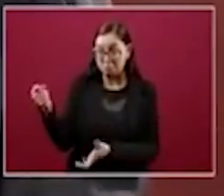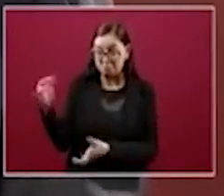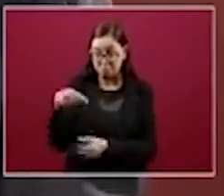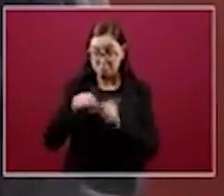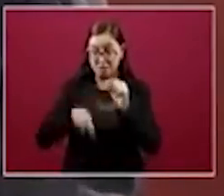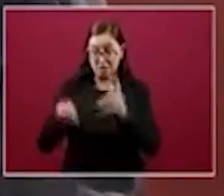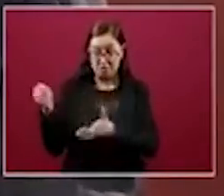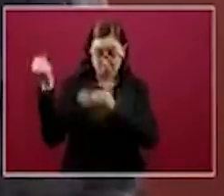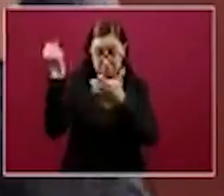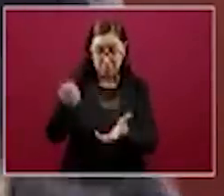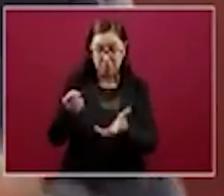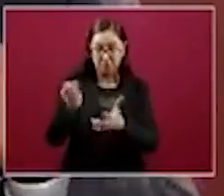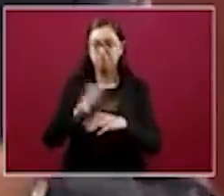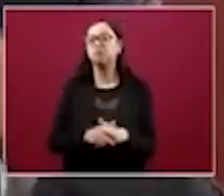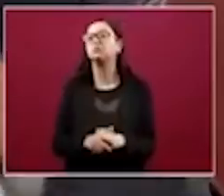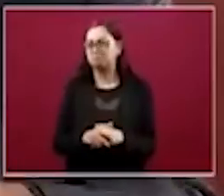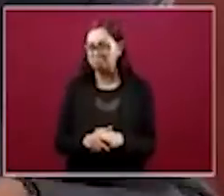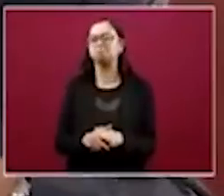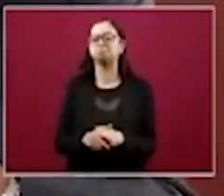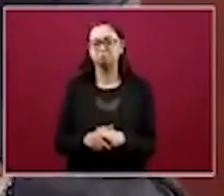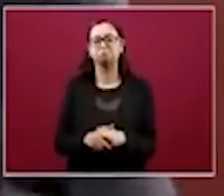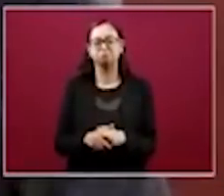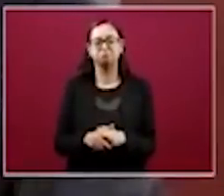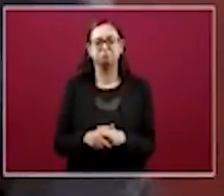en México. Ah, pues hay que